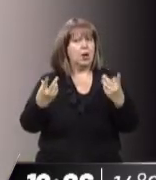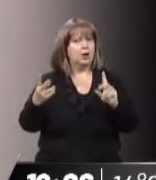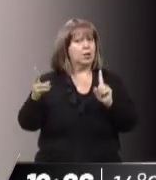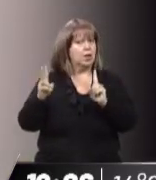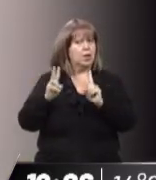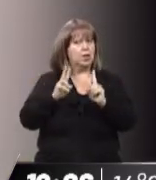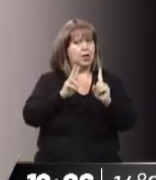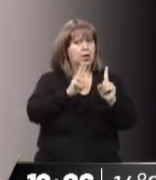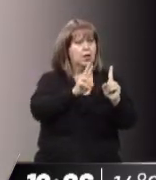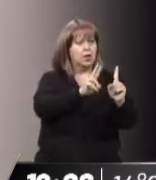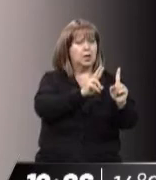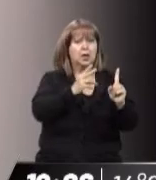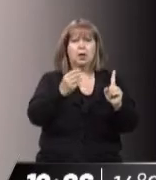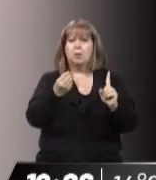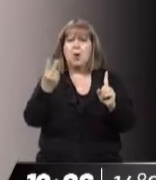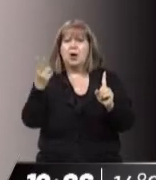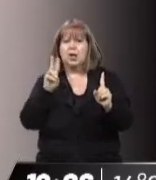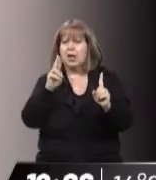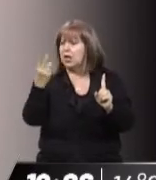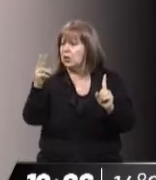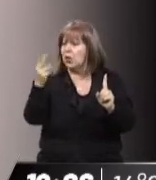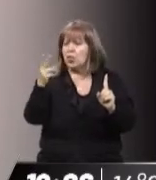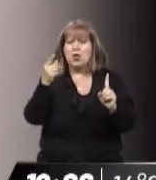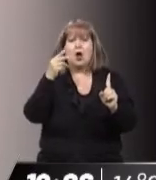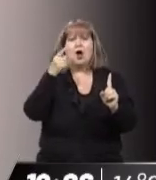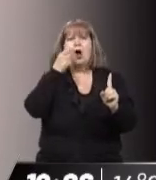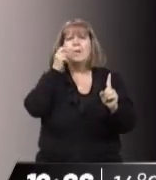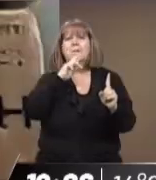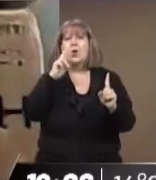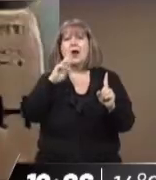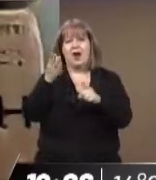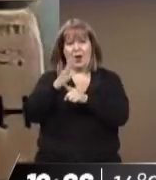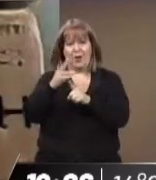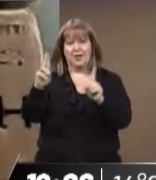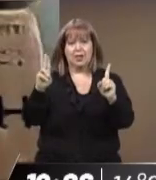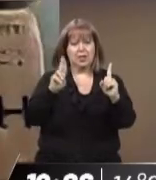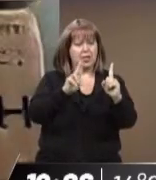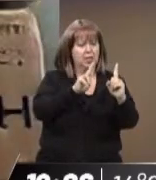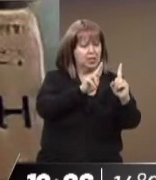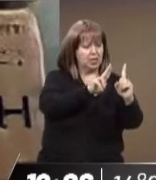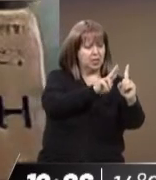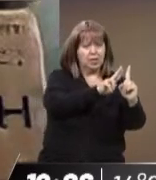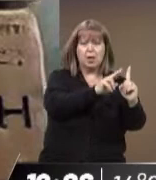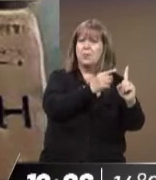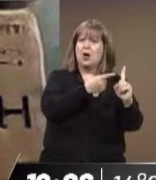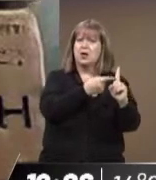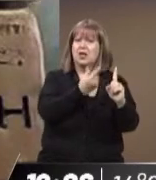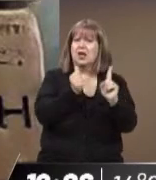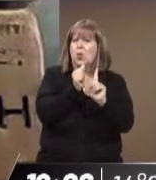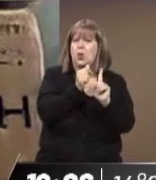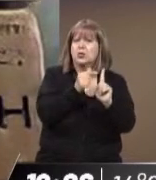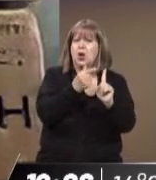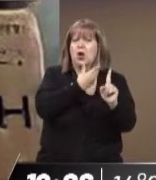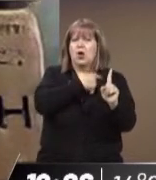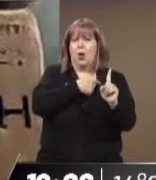haber pasado. Claro, lo que pasa es que no se sabe. O con qué intenciones. Claro, exactamente. No se sabe si era, porque quizás, no sé, militaban en el mismo lugar o estaban